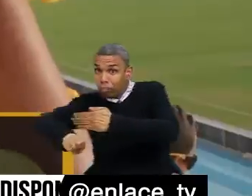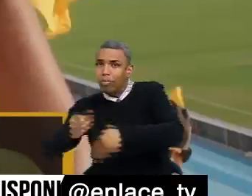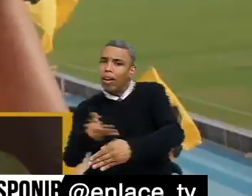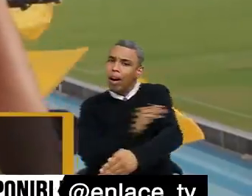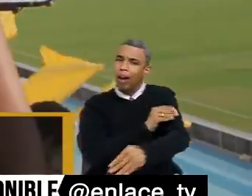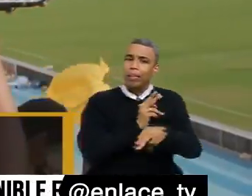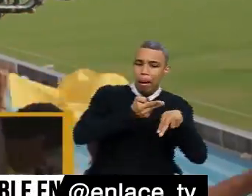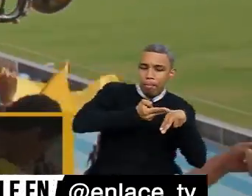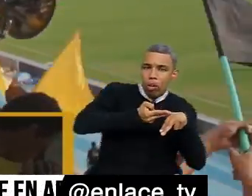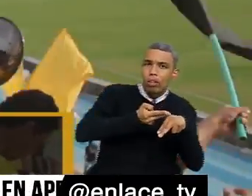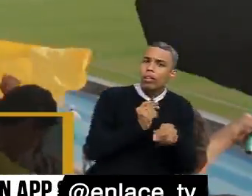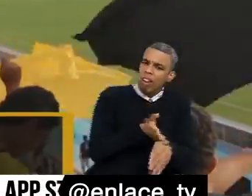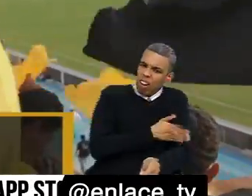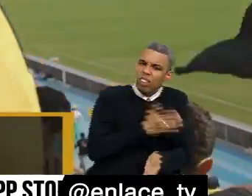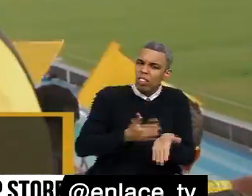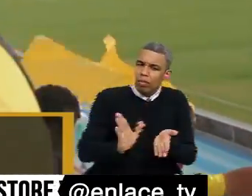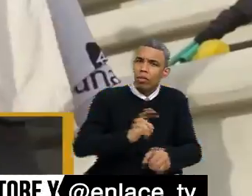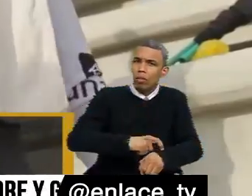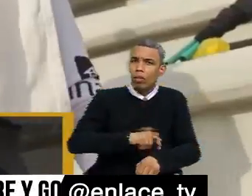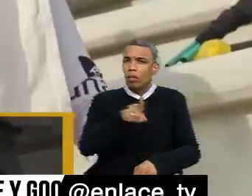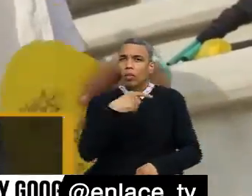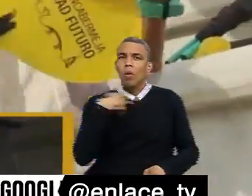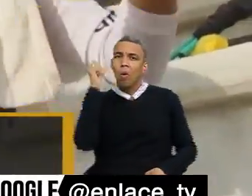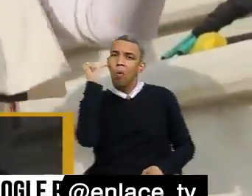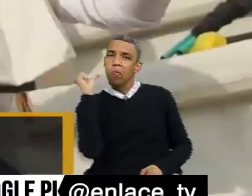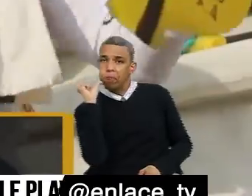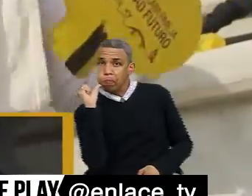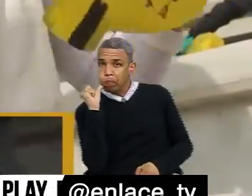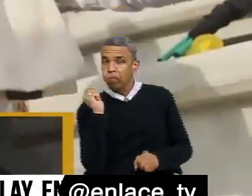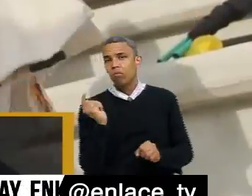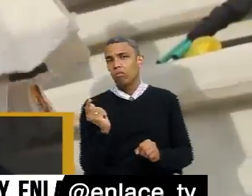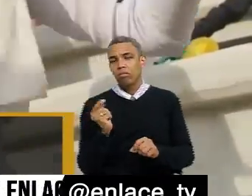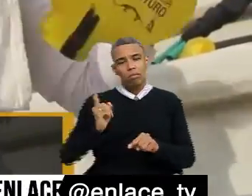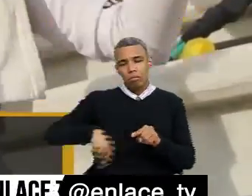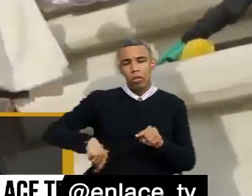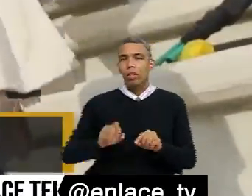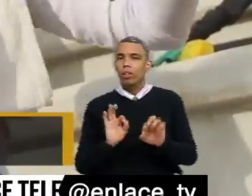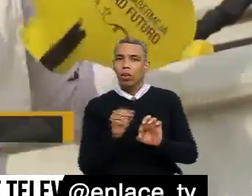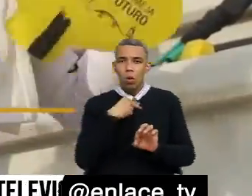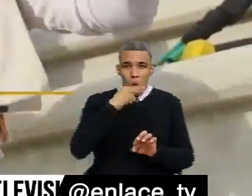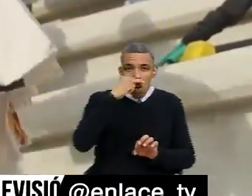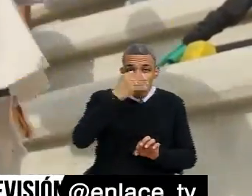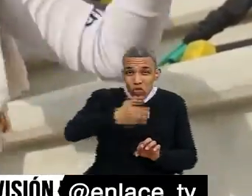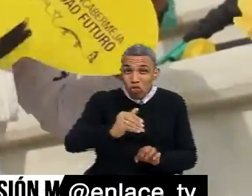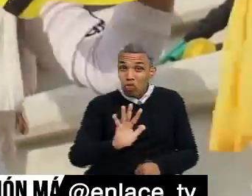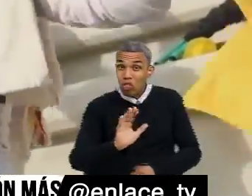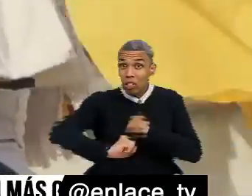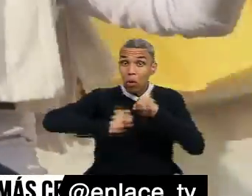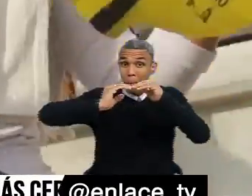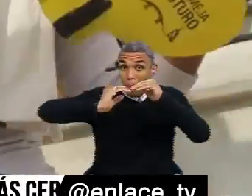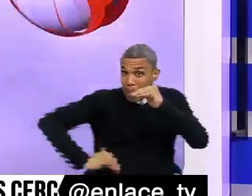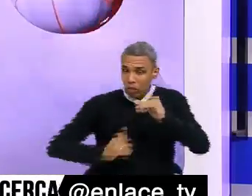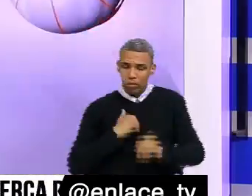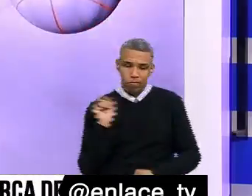a menores de 5 años ni a mujeres en estado de gestación. La invitación es a disfrutar la fiesta del fútbol sanamente.